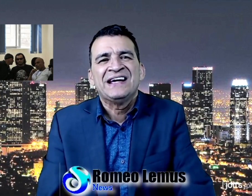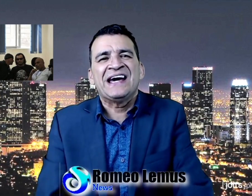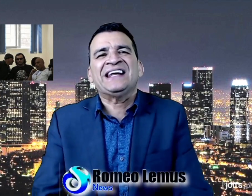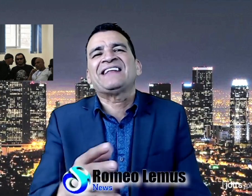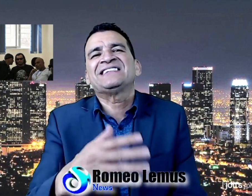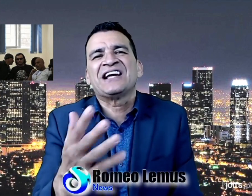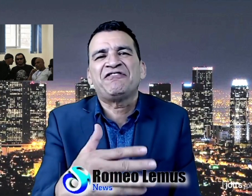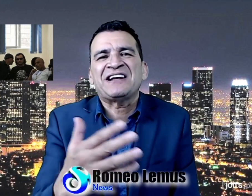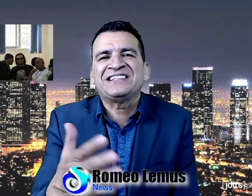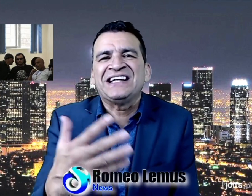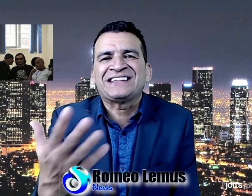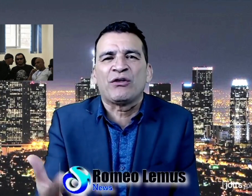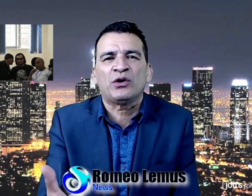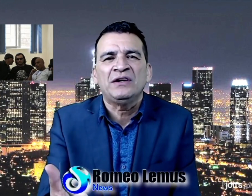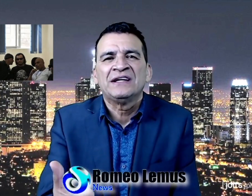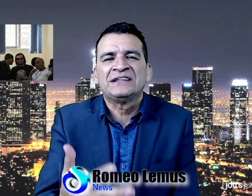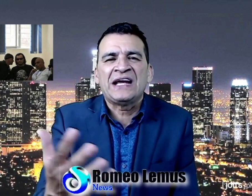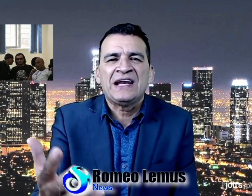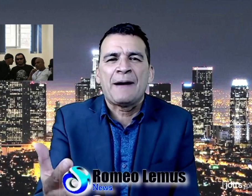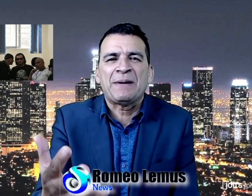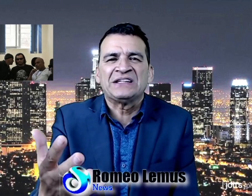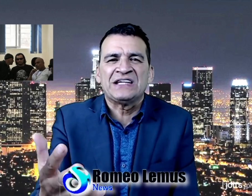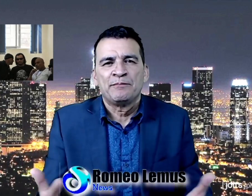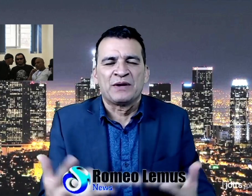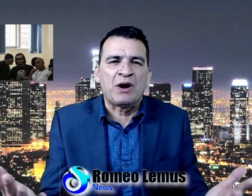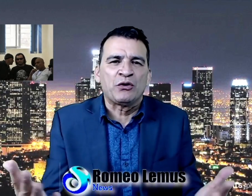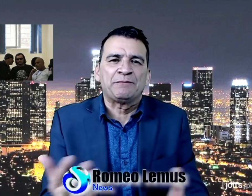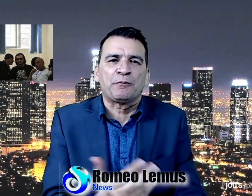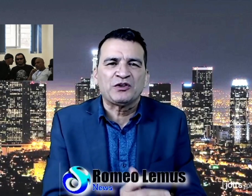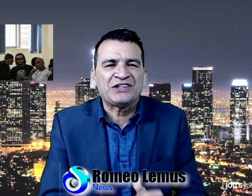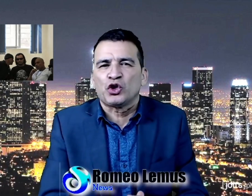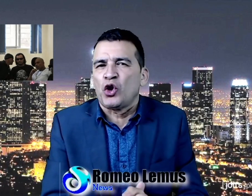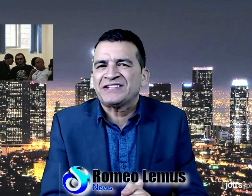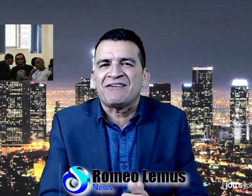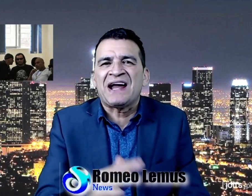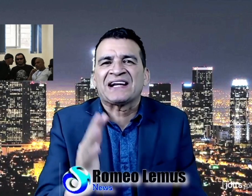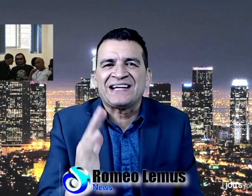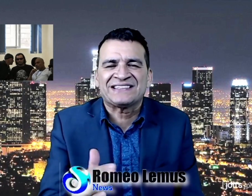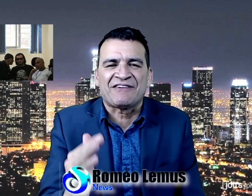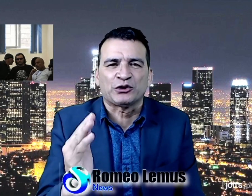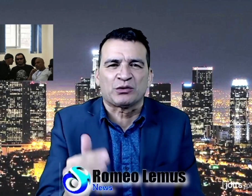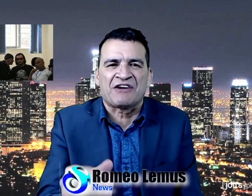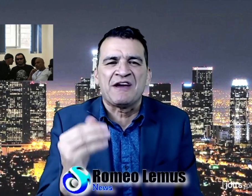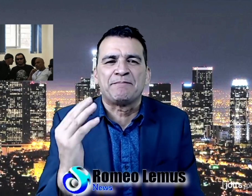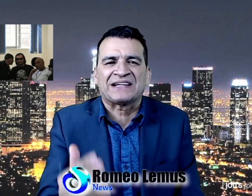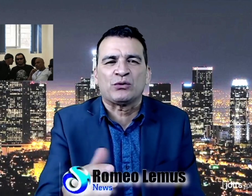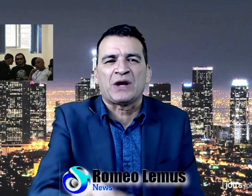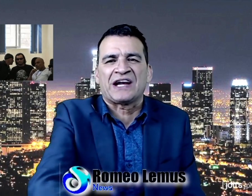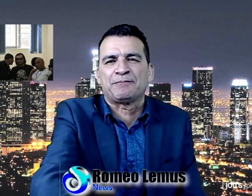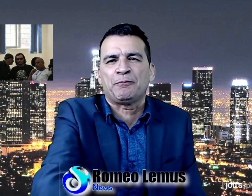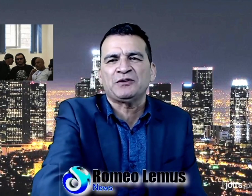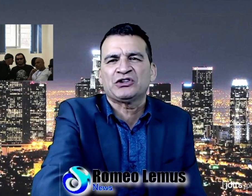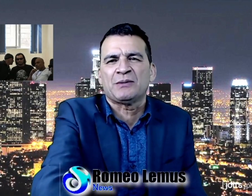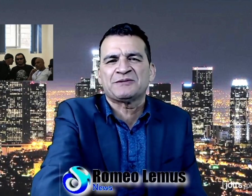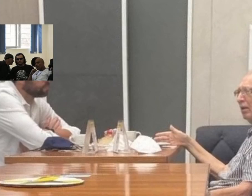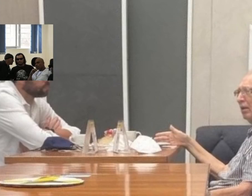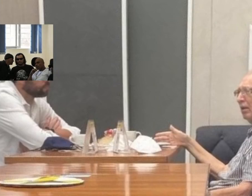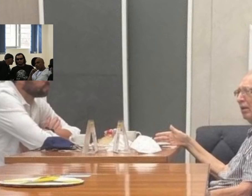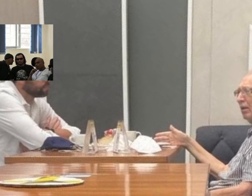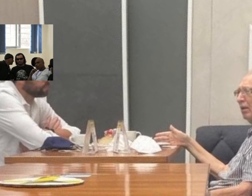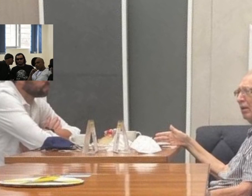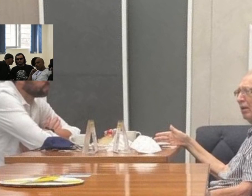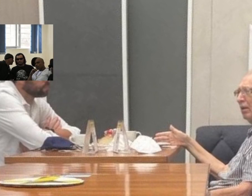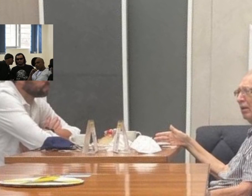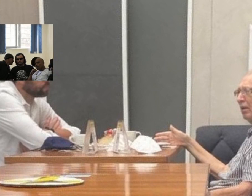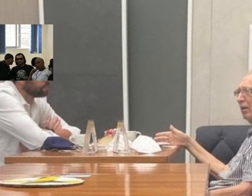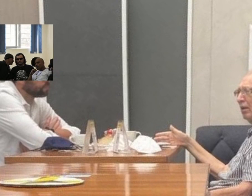ellas. Era, dice él, facilitador de las pandillas. Pero bueno, el propósito no es hablar de esta fotografía en particular. El propósito más bien es hablar